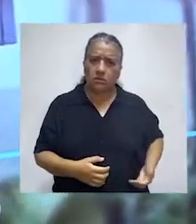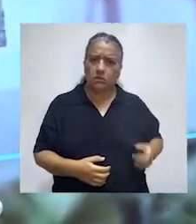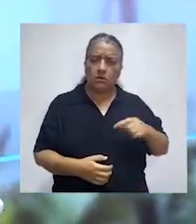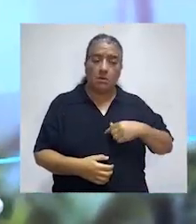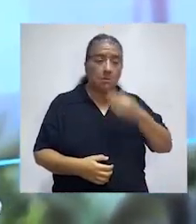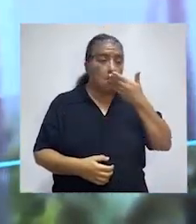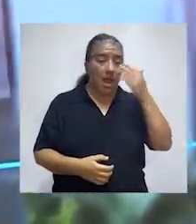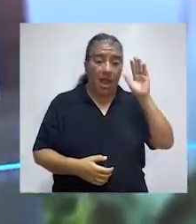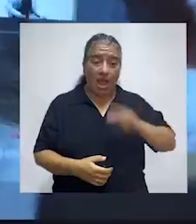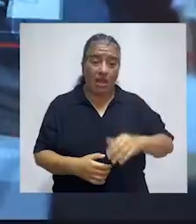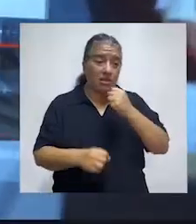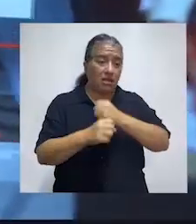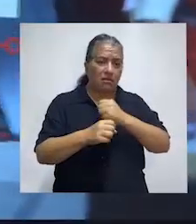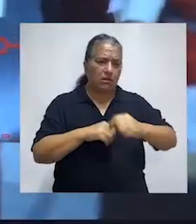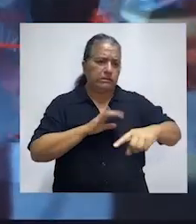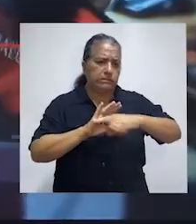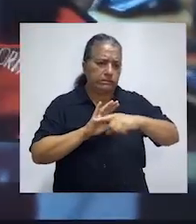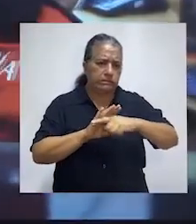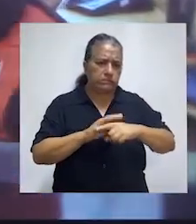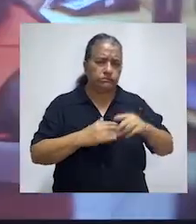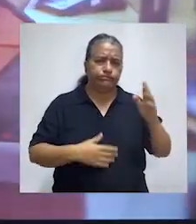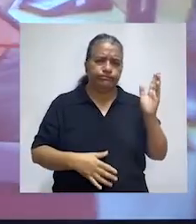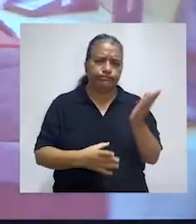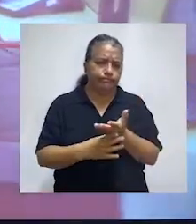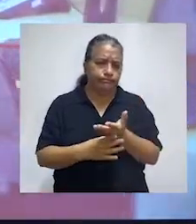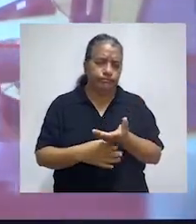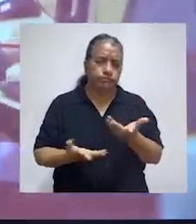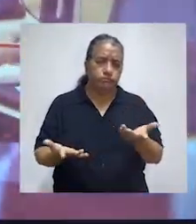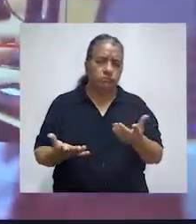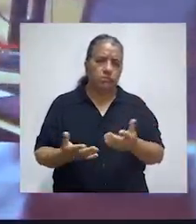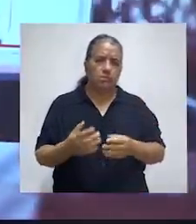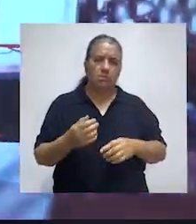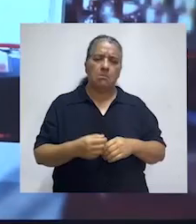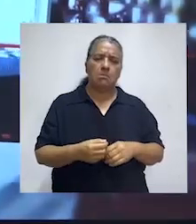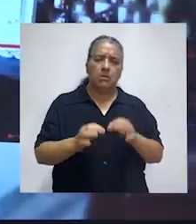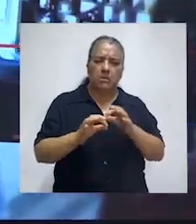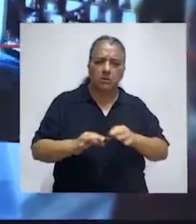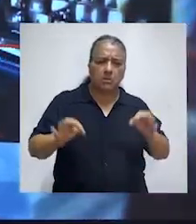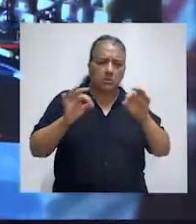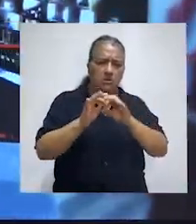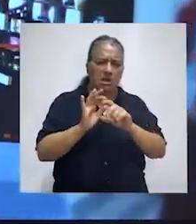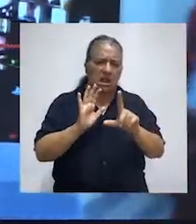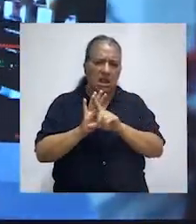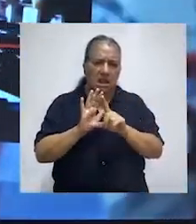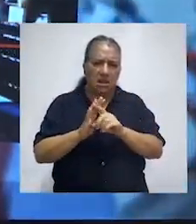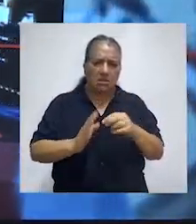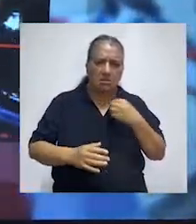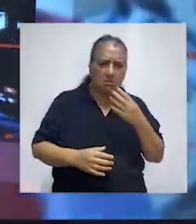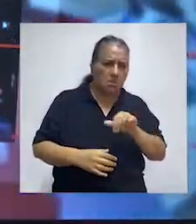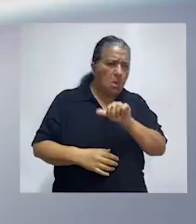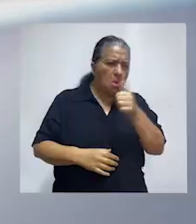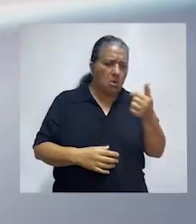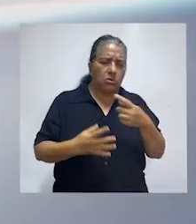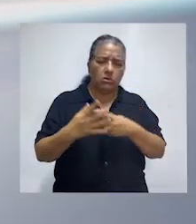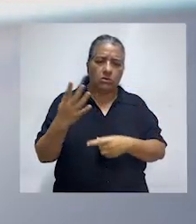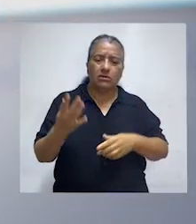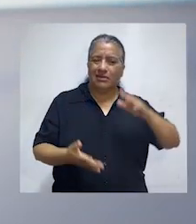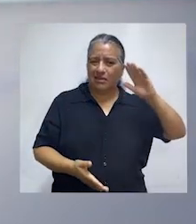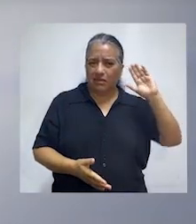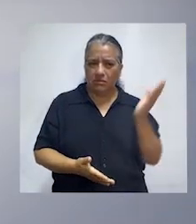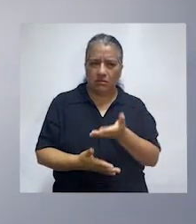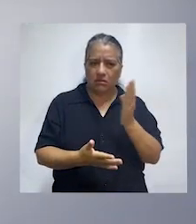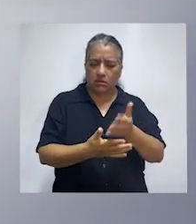sido sancionados a la fecha. Si quiere conocer la relación de las 32 conductas infractoras, visite nuestra página web